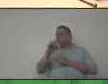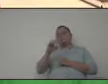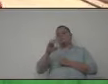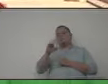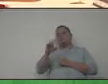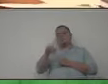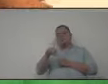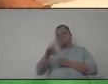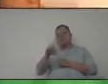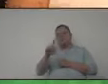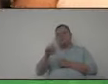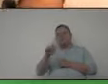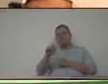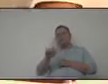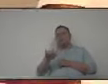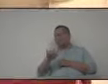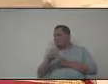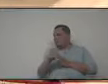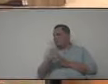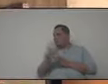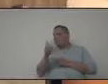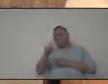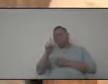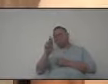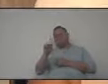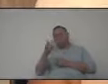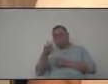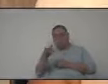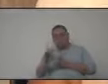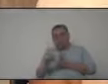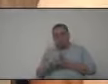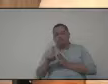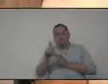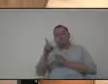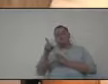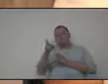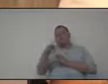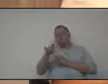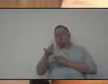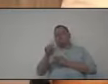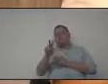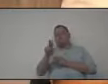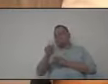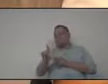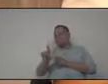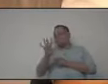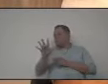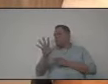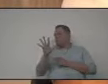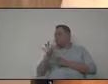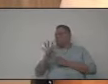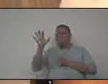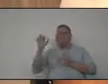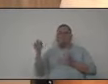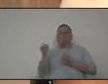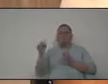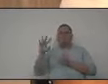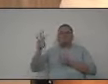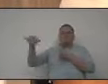tenemos CIOSAT, que es San Diego, tenemos Coaval, y tenemos 5 instituciones de cáncer en Bogotá.